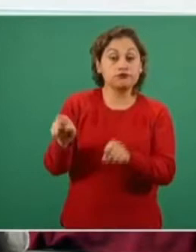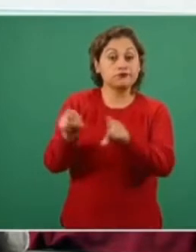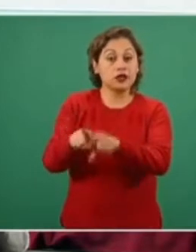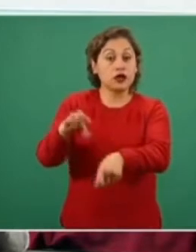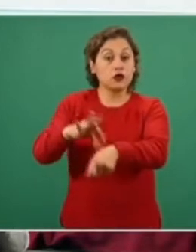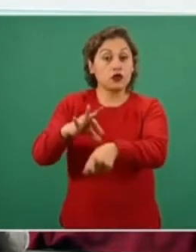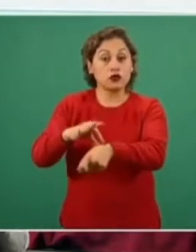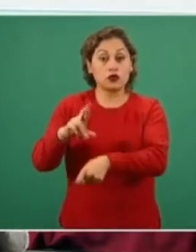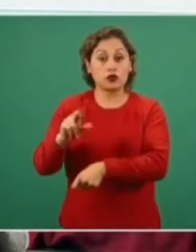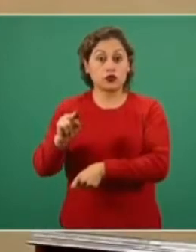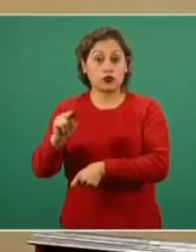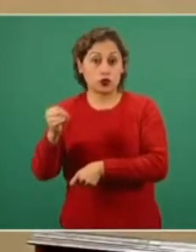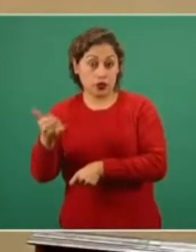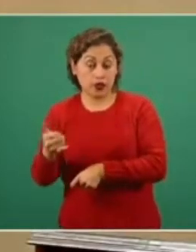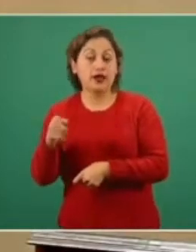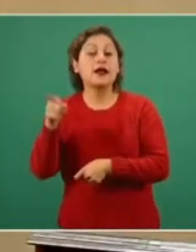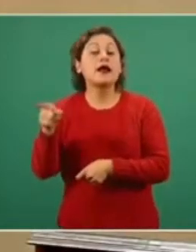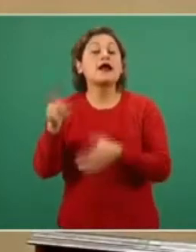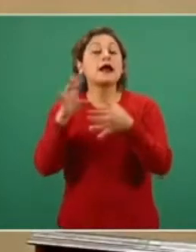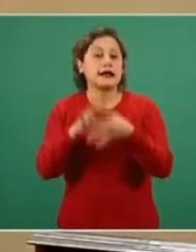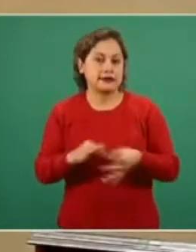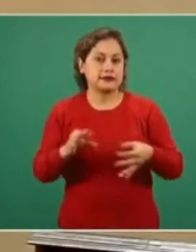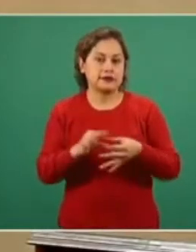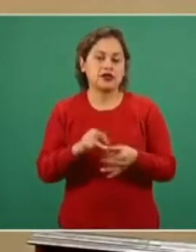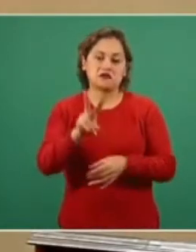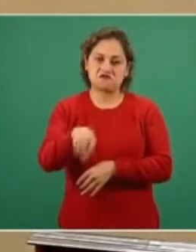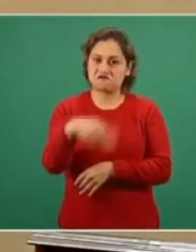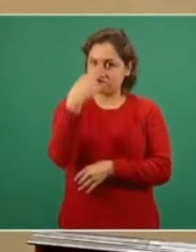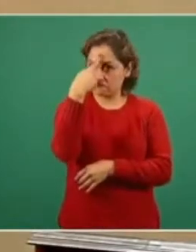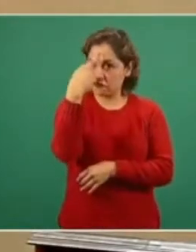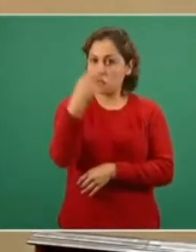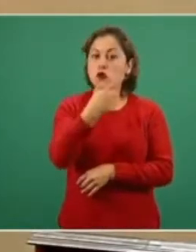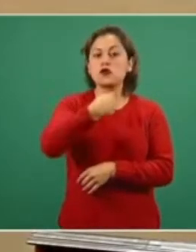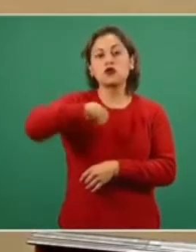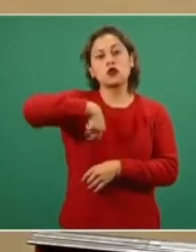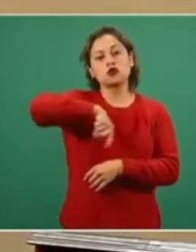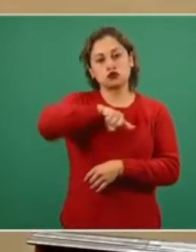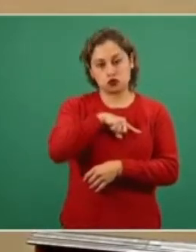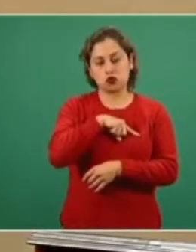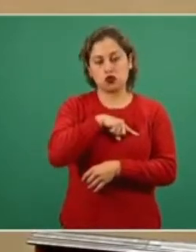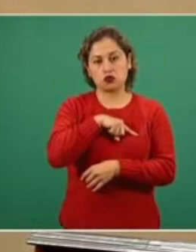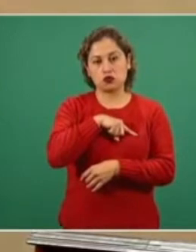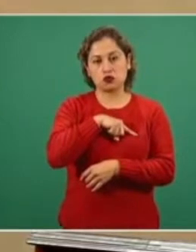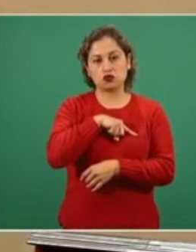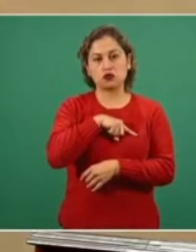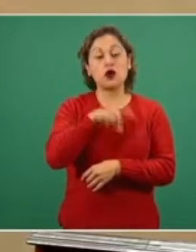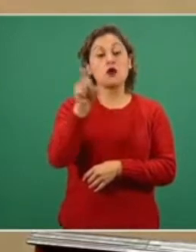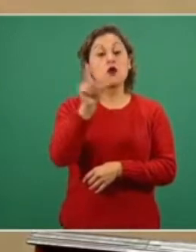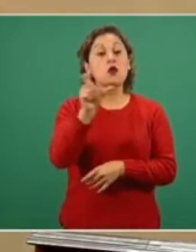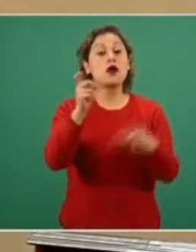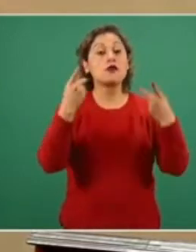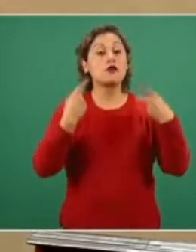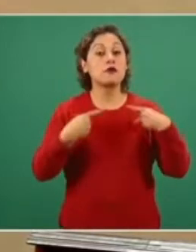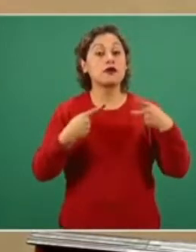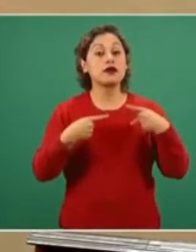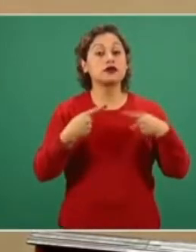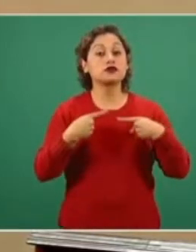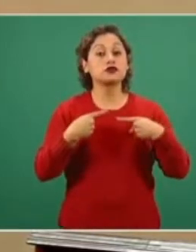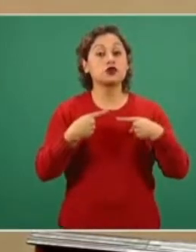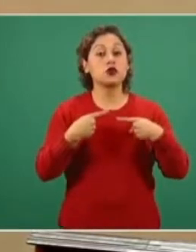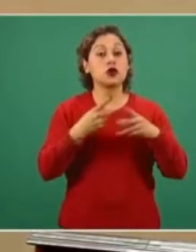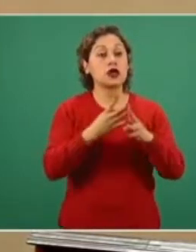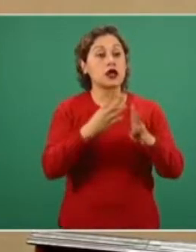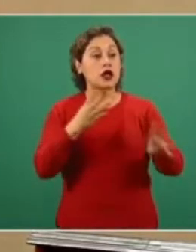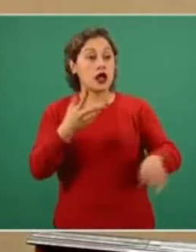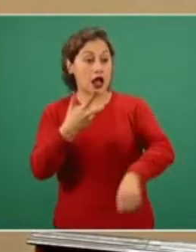Ruy, estábamos en observación, tenemos un área de observación para donde se encuentran entre 20 y